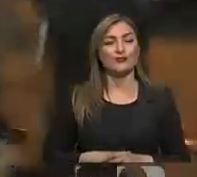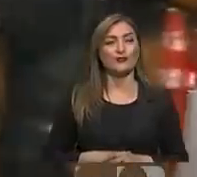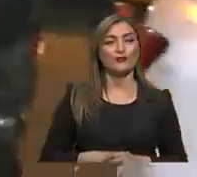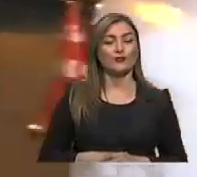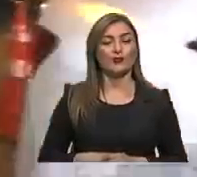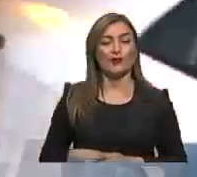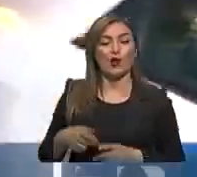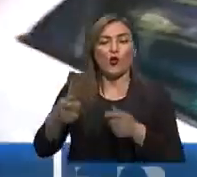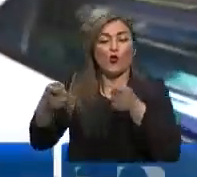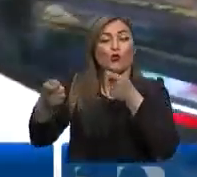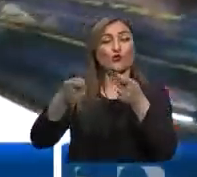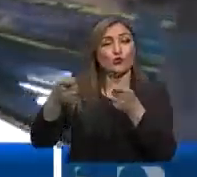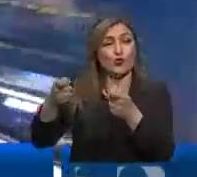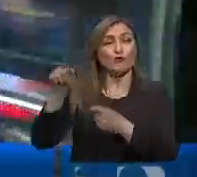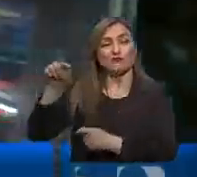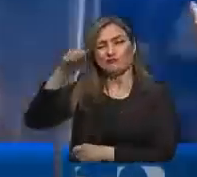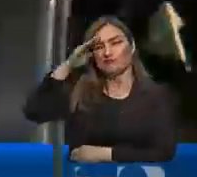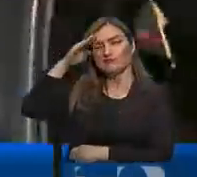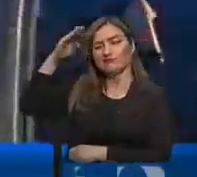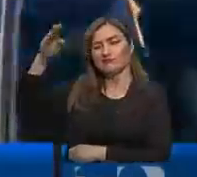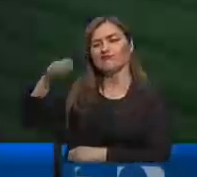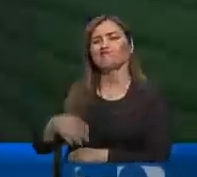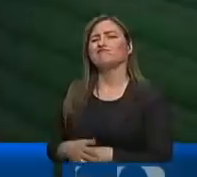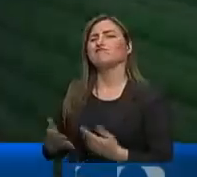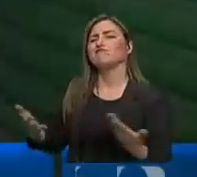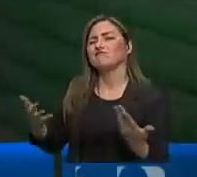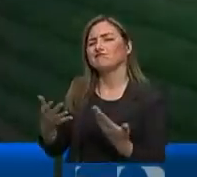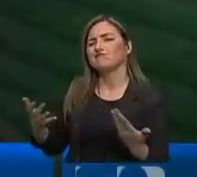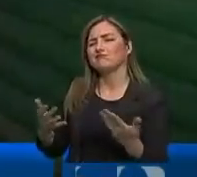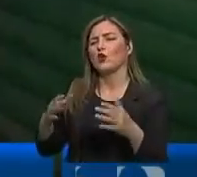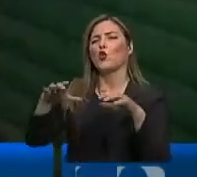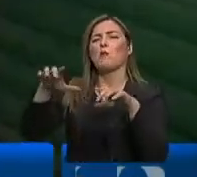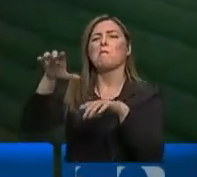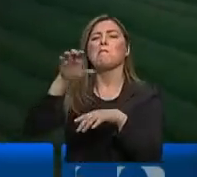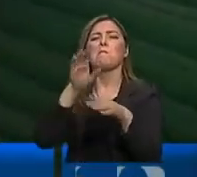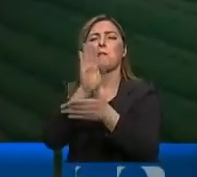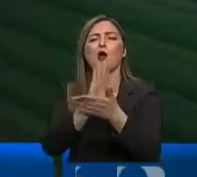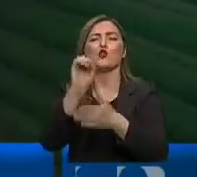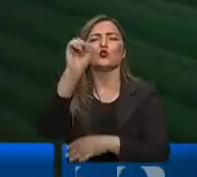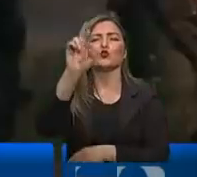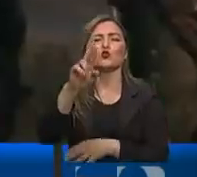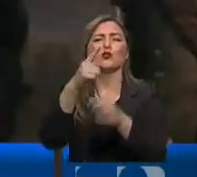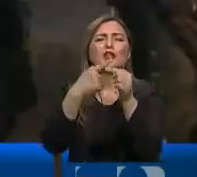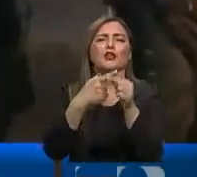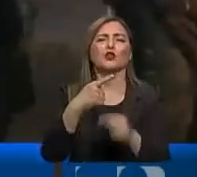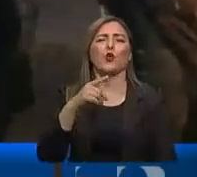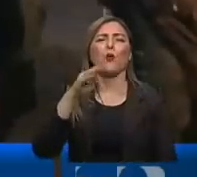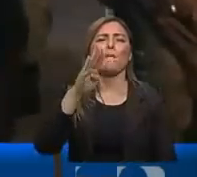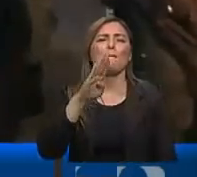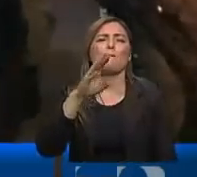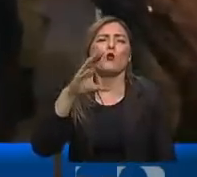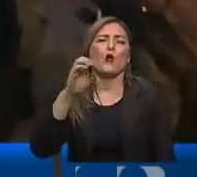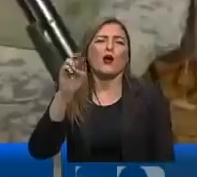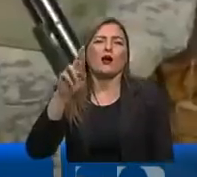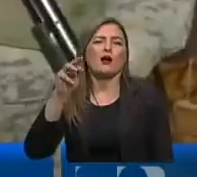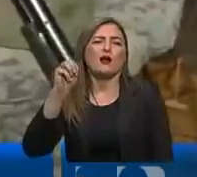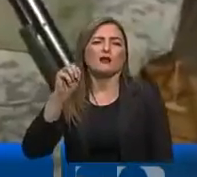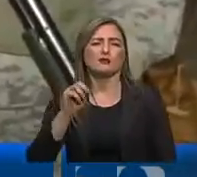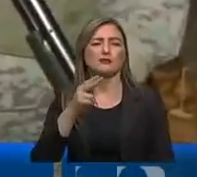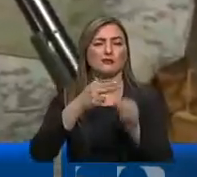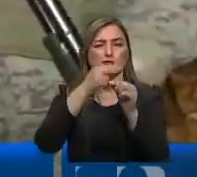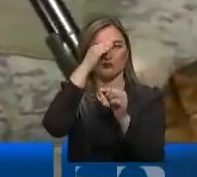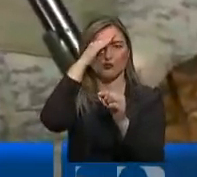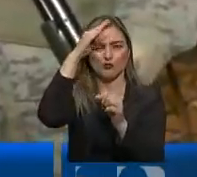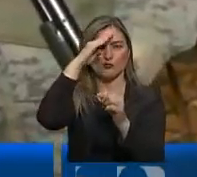Esta vez el operativo Rayo Quiteño 1 se ejecutó en el sector Marta Bucaram, en el sur de Quito. Participaron policías,